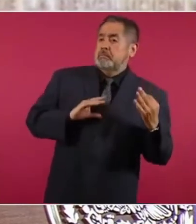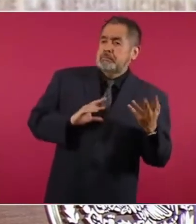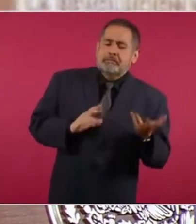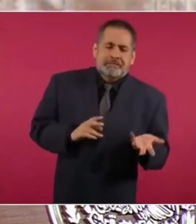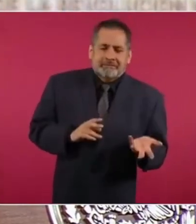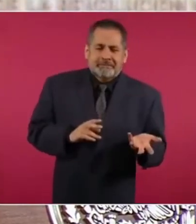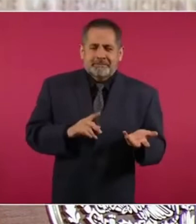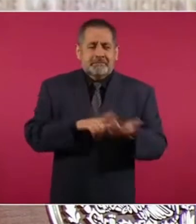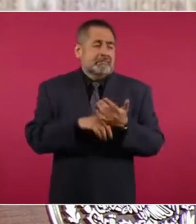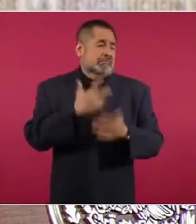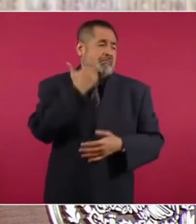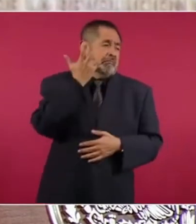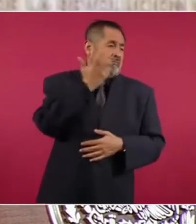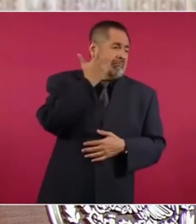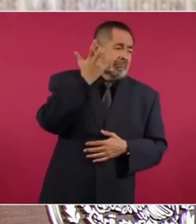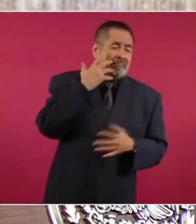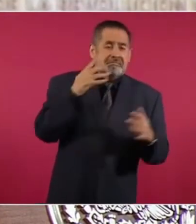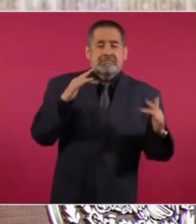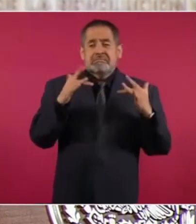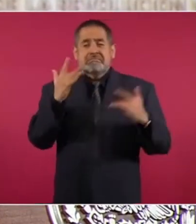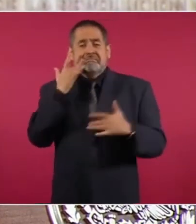con fantochería.